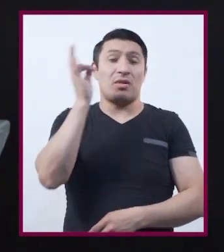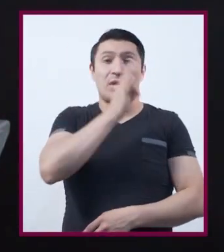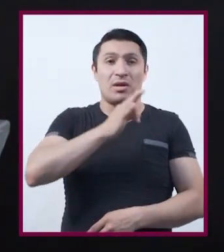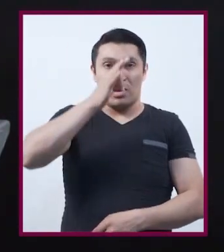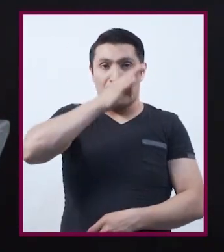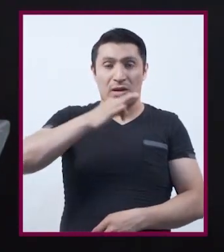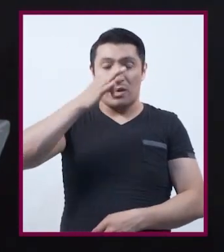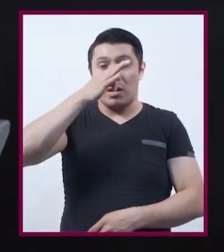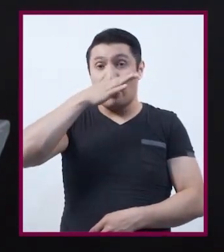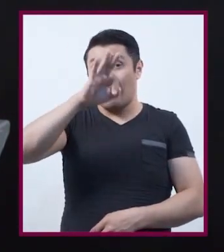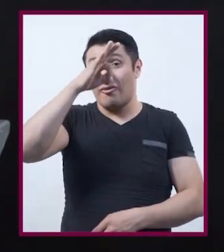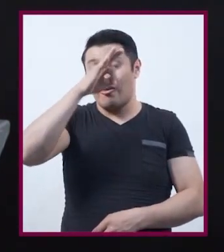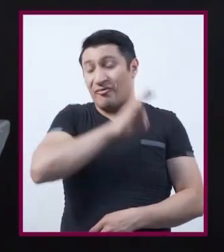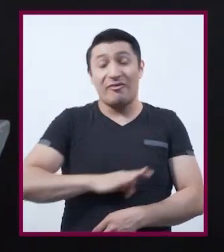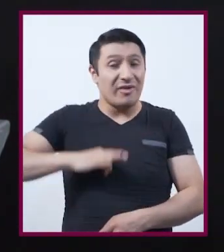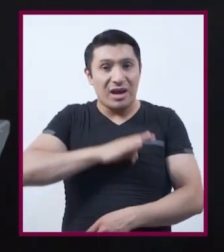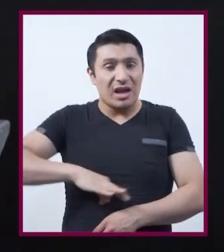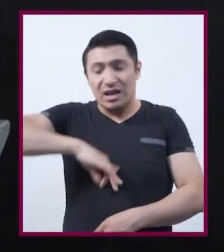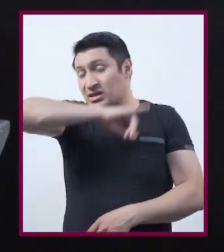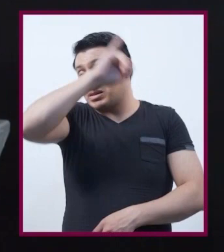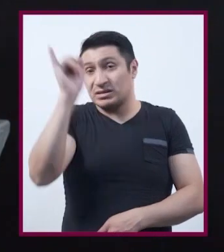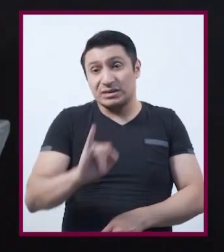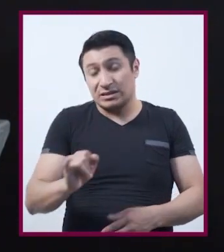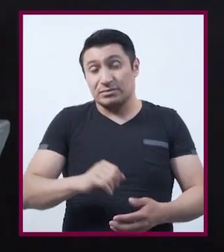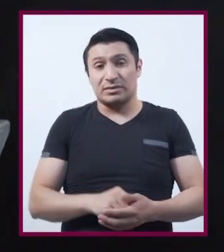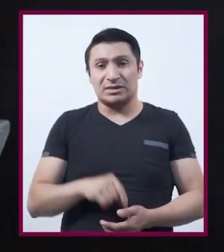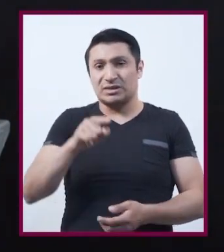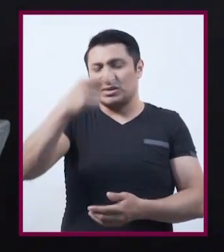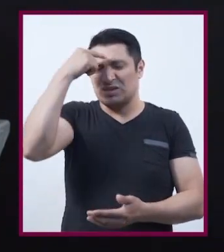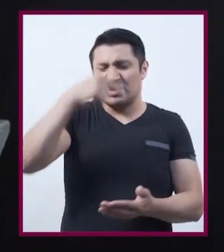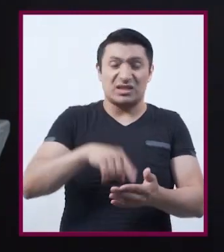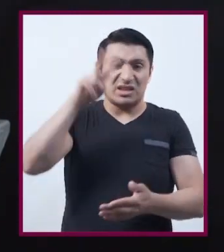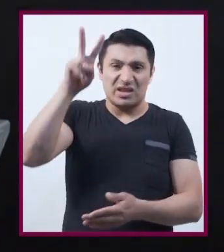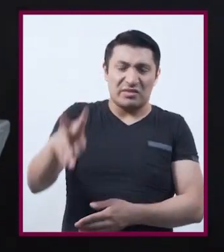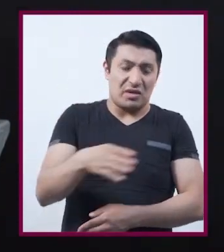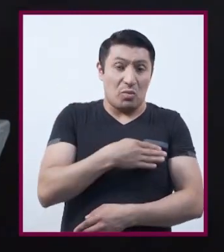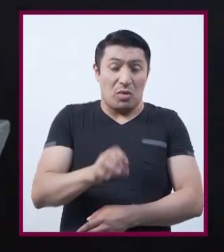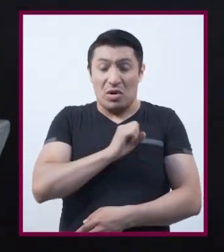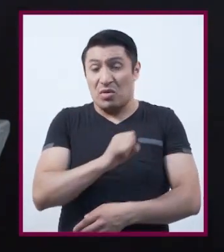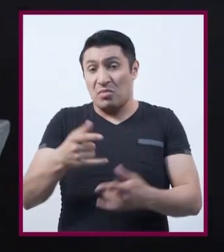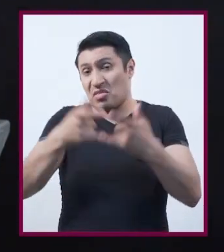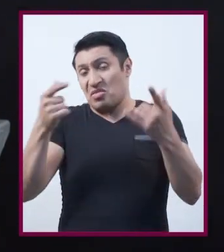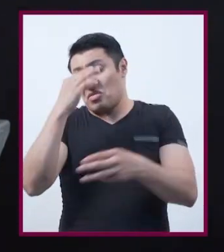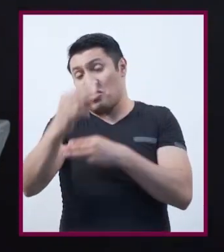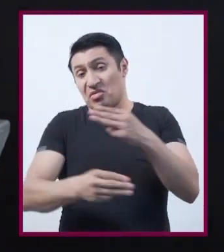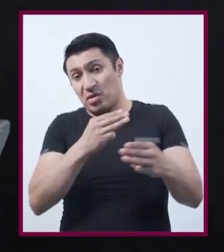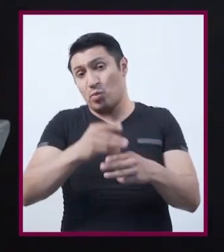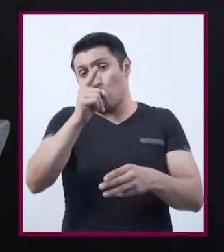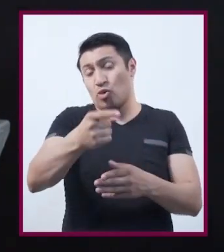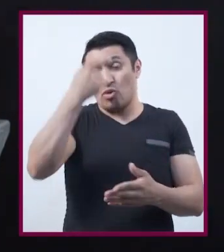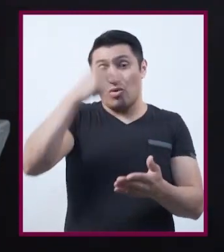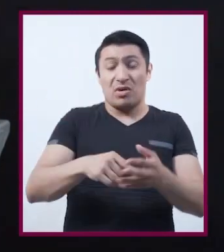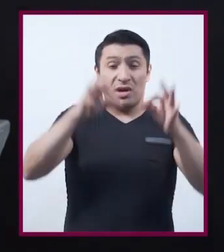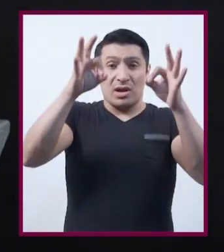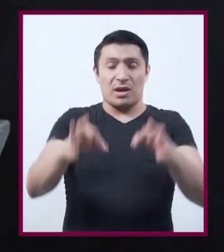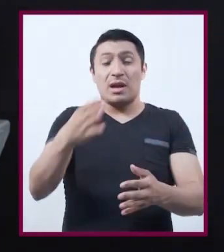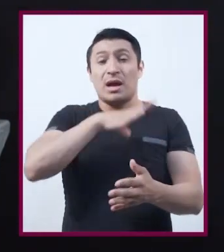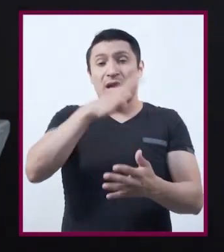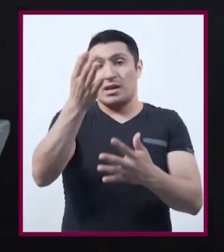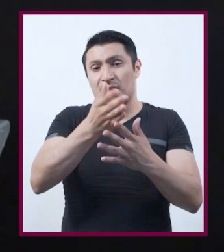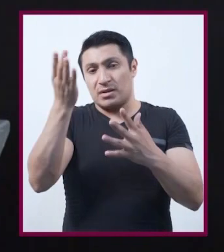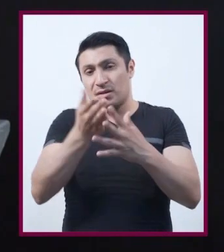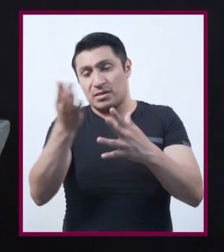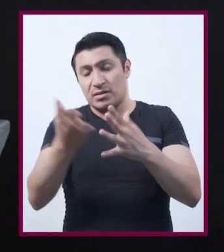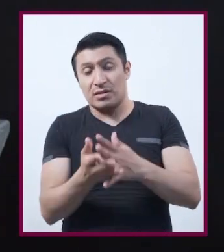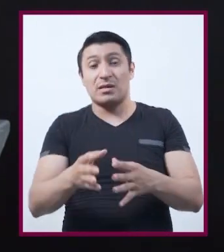víctimas? Ese tipo de ideas que surgen cuando una lee Las venas abiertas de América Latina del escritor uruguayo